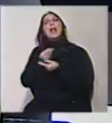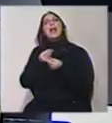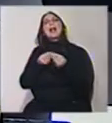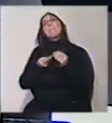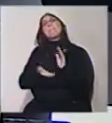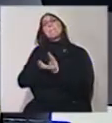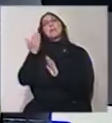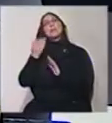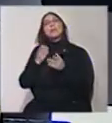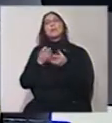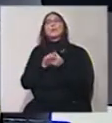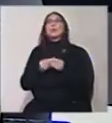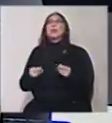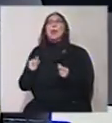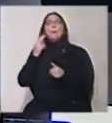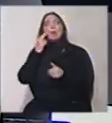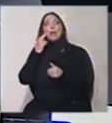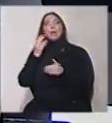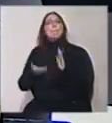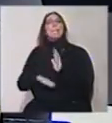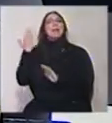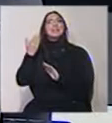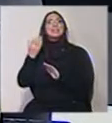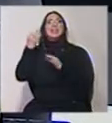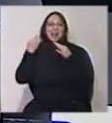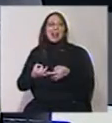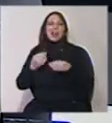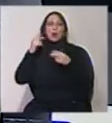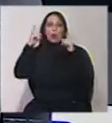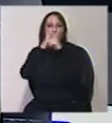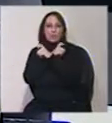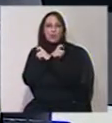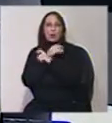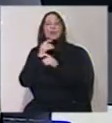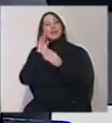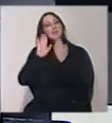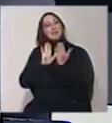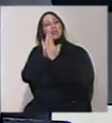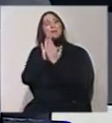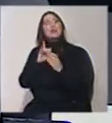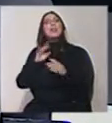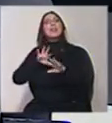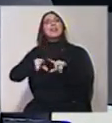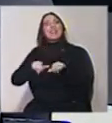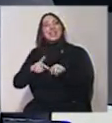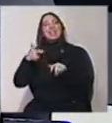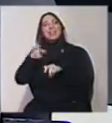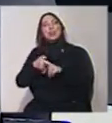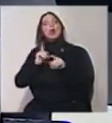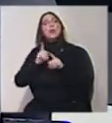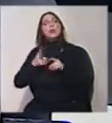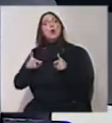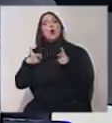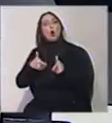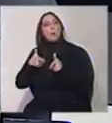mayor banalización de un problema que es mucho más complejo uh-huh. que el problema del enfrentamiento al delito. El enfrentamiento al delito no es un combate,